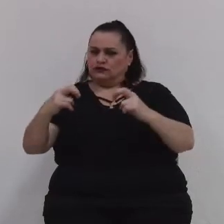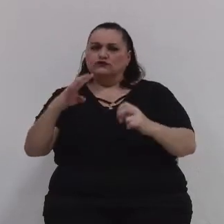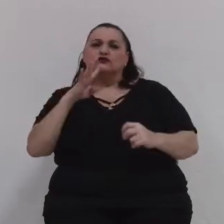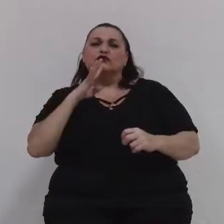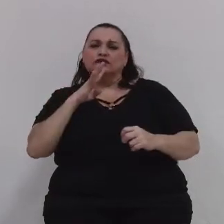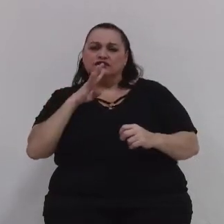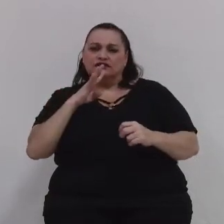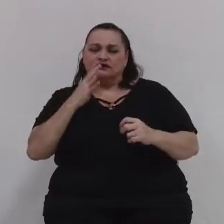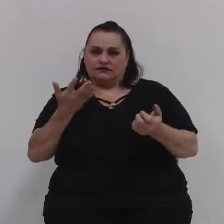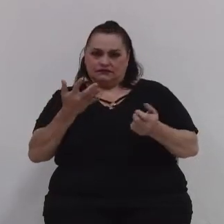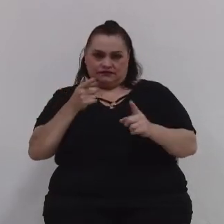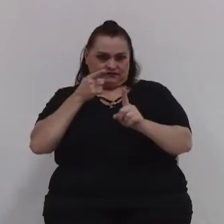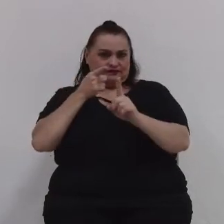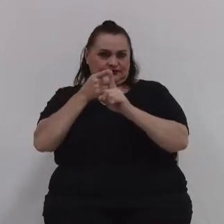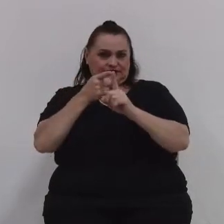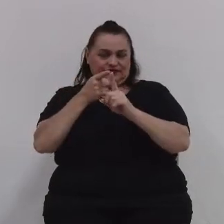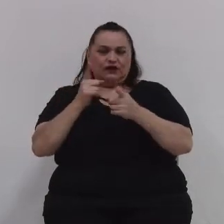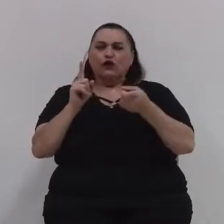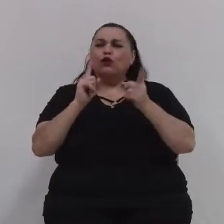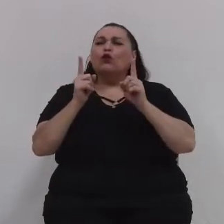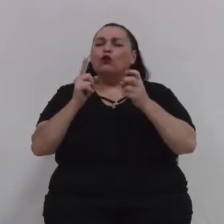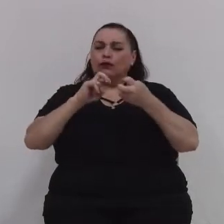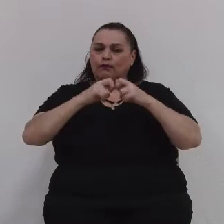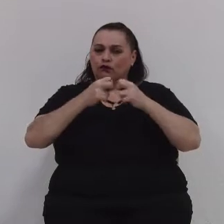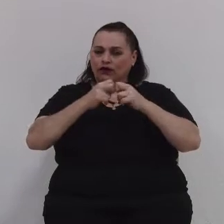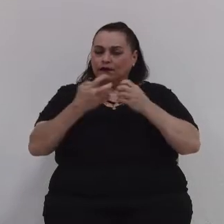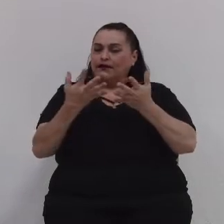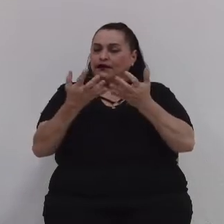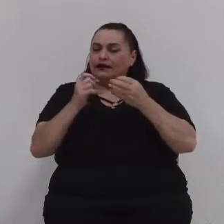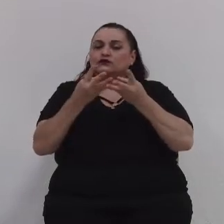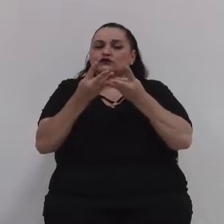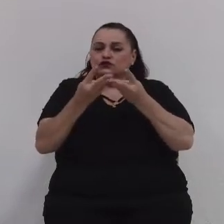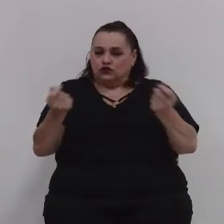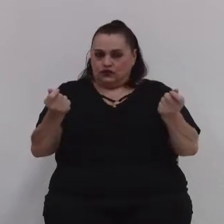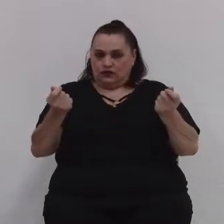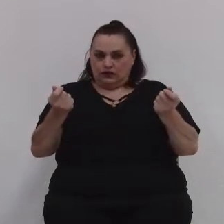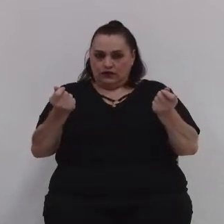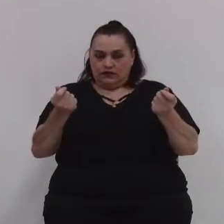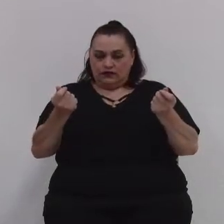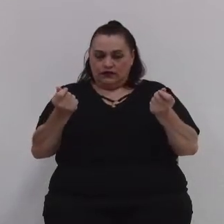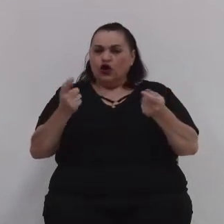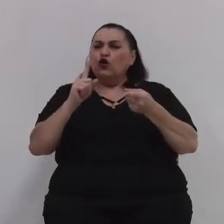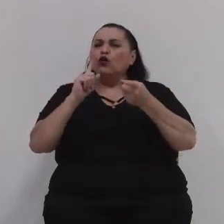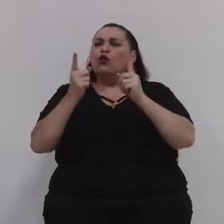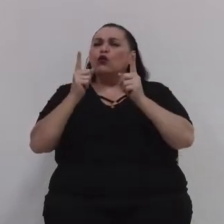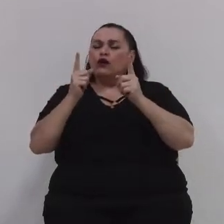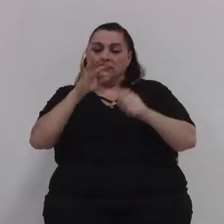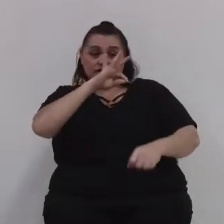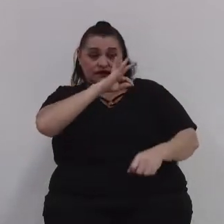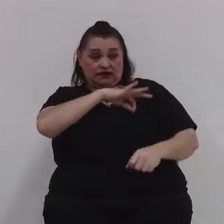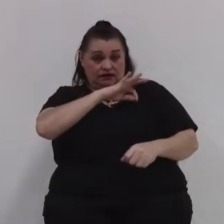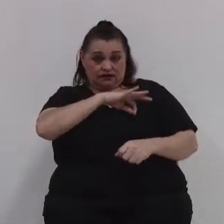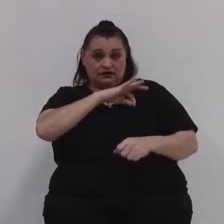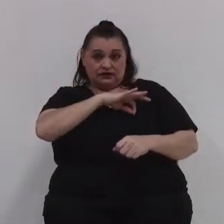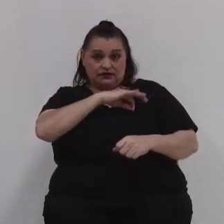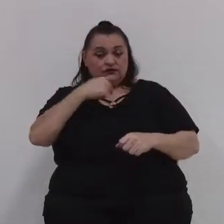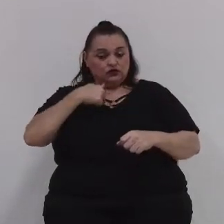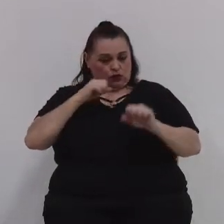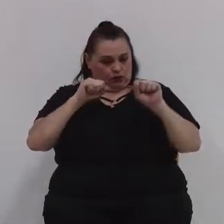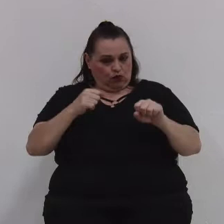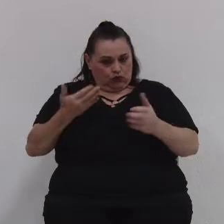¿verdad? De cuál es el problema que queremos resolver, ¿verdad? Y cuáles son las garantías que yo